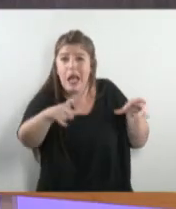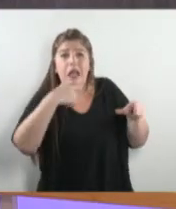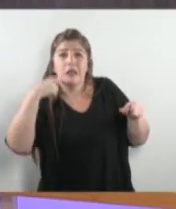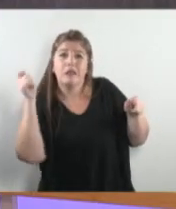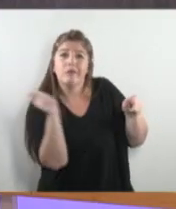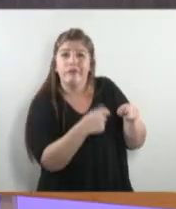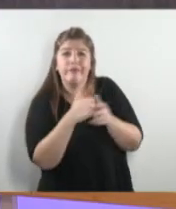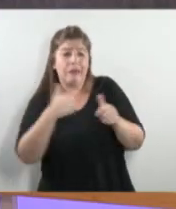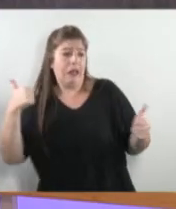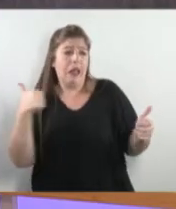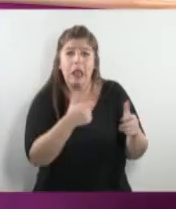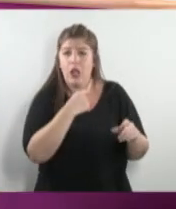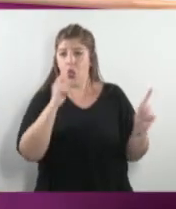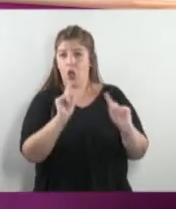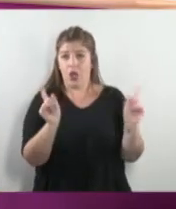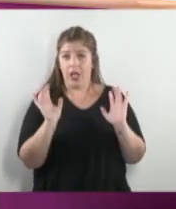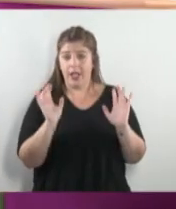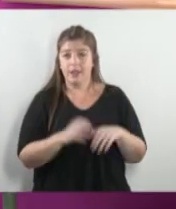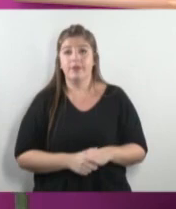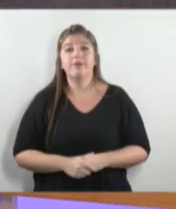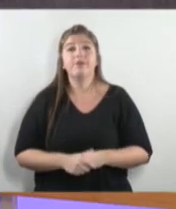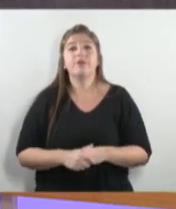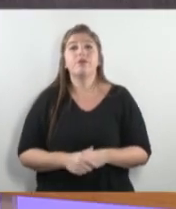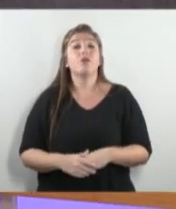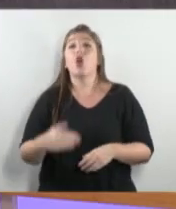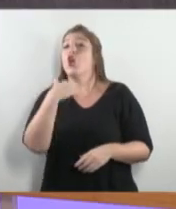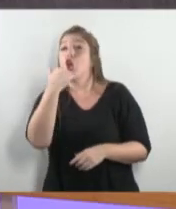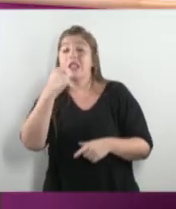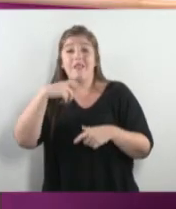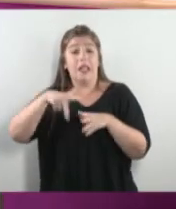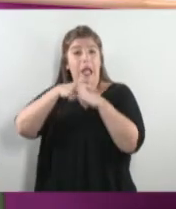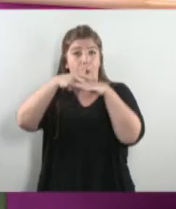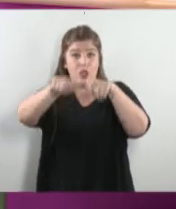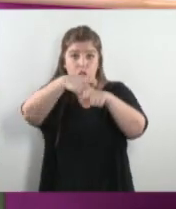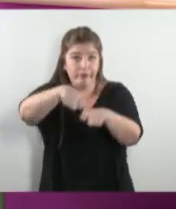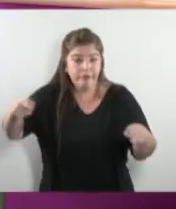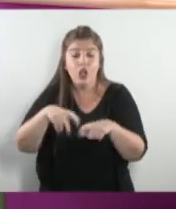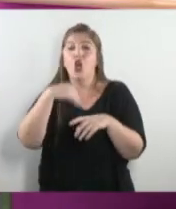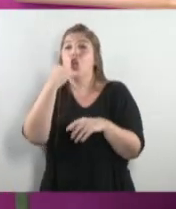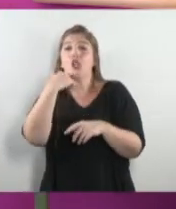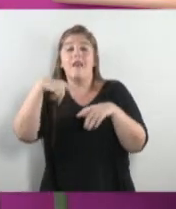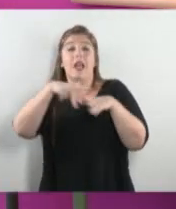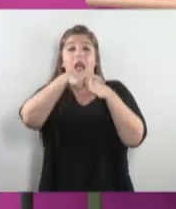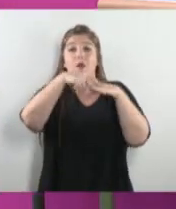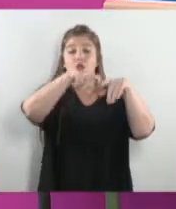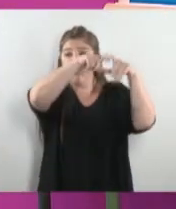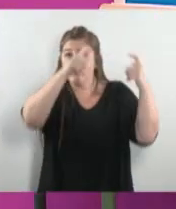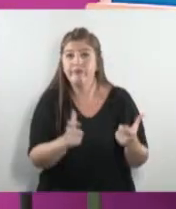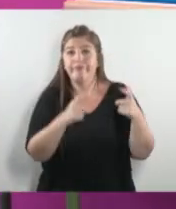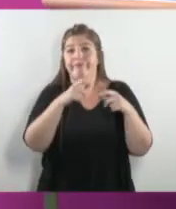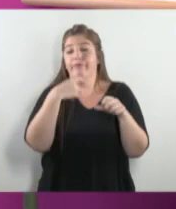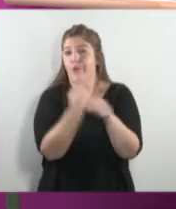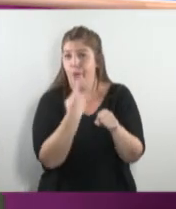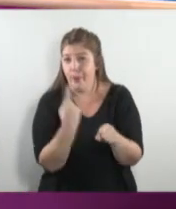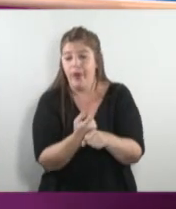se le querían arrimar. ¿No? Entonces, no saben atar a un caballo, no saben ensillar a un caballo, no saben